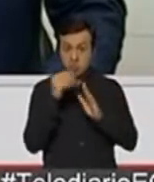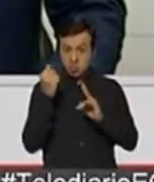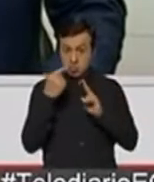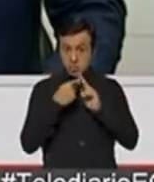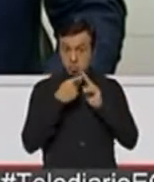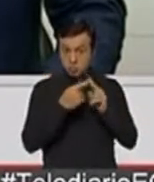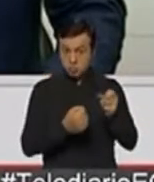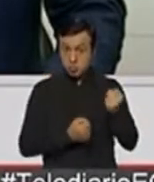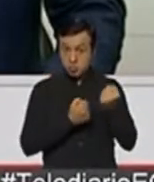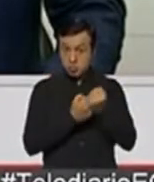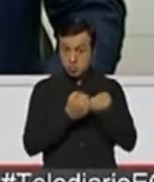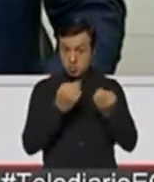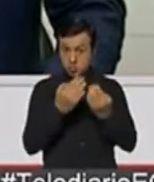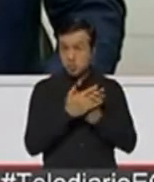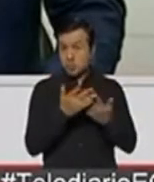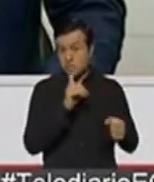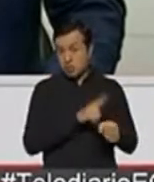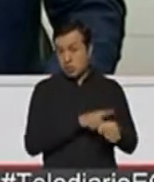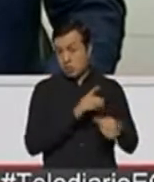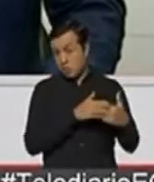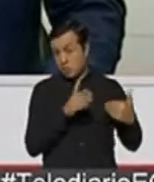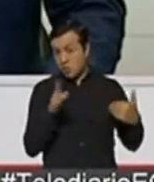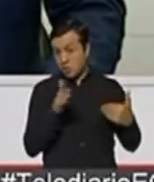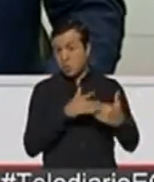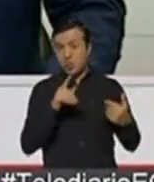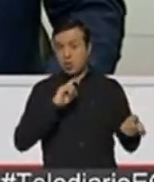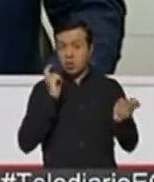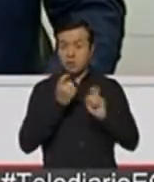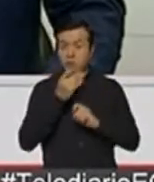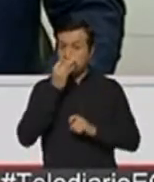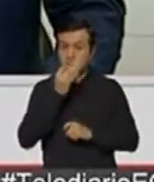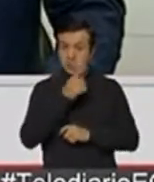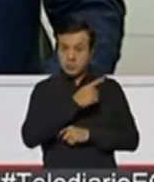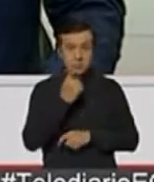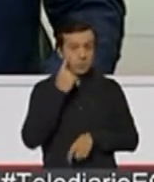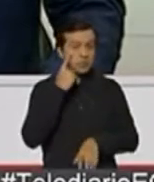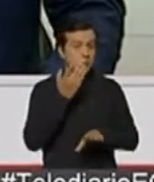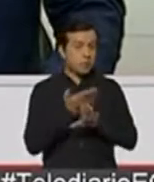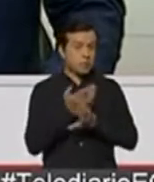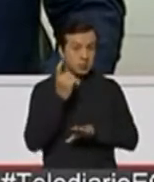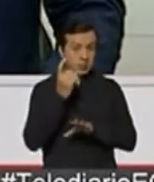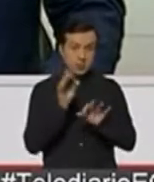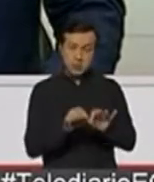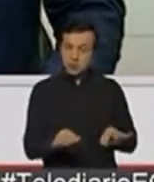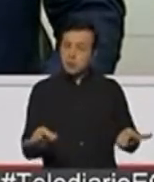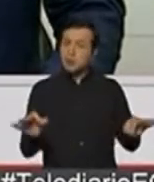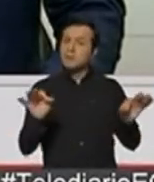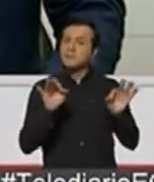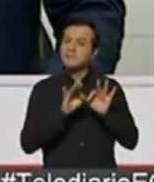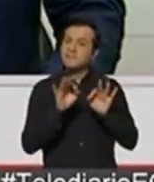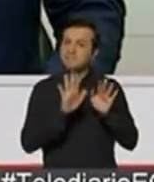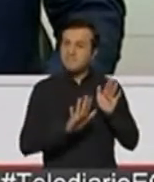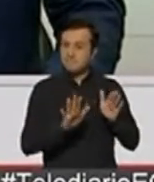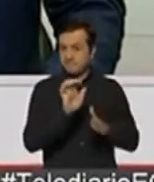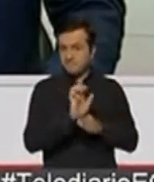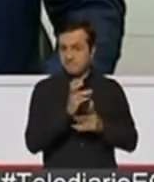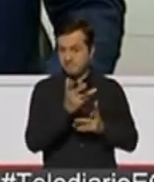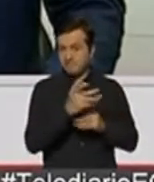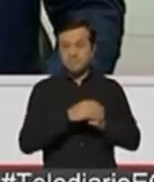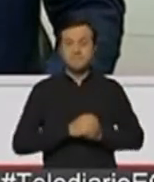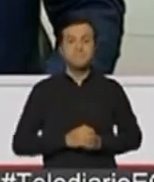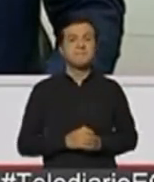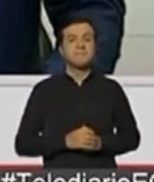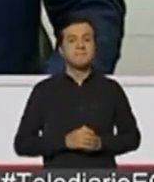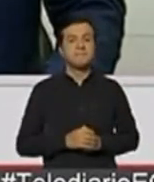movilizar los recursos? ¿En cuánto tiempo podría darse un cambio radical que usted está planteando es necesario e indispensable en el país?